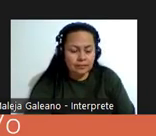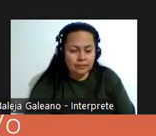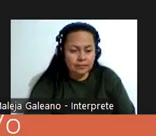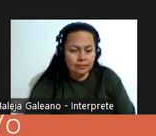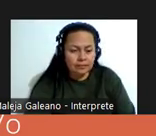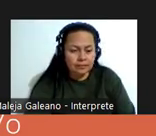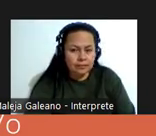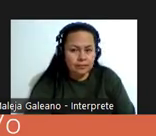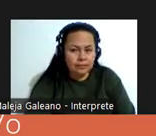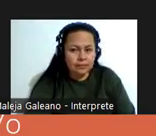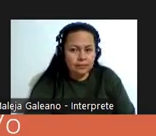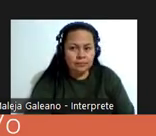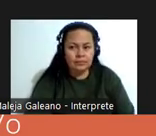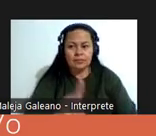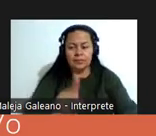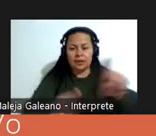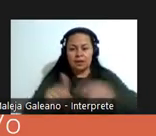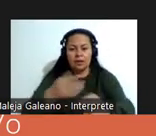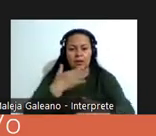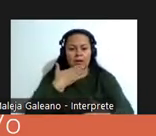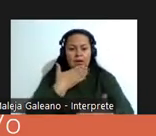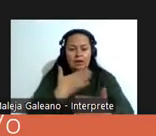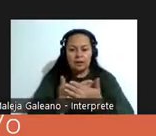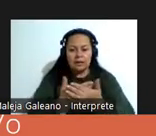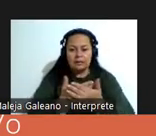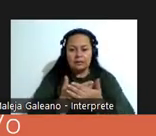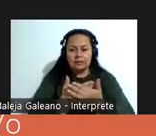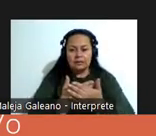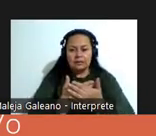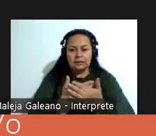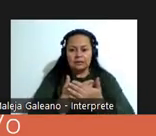Ok, muchas gracias Cecilia, Frank.